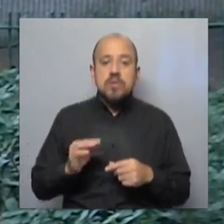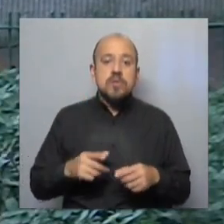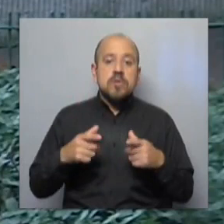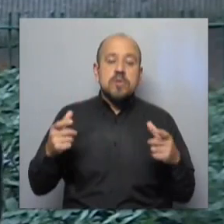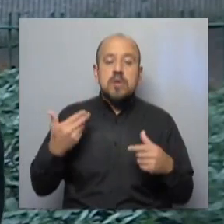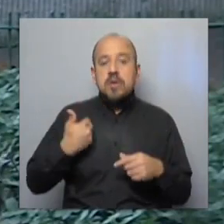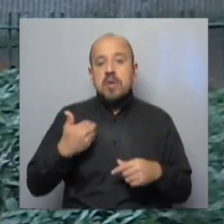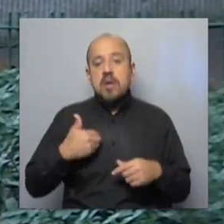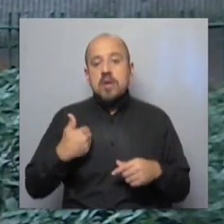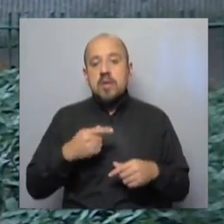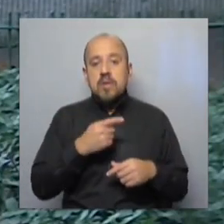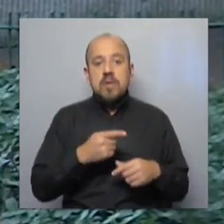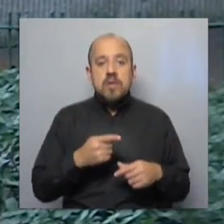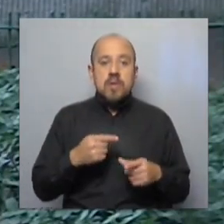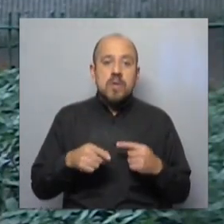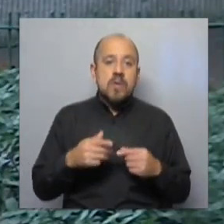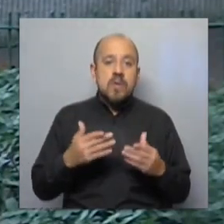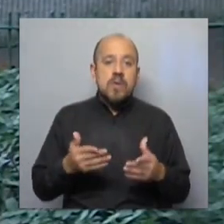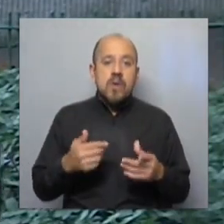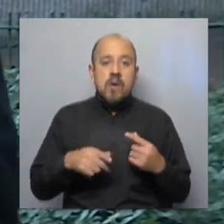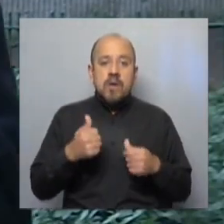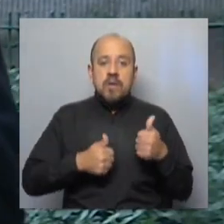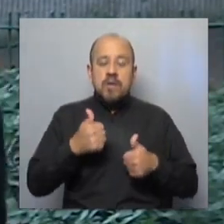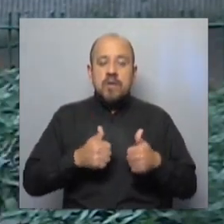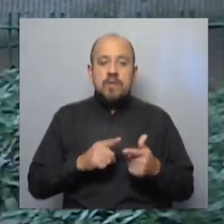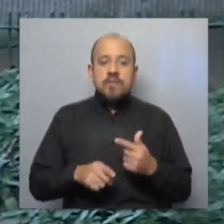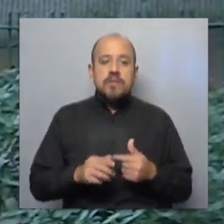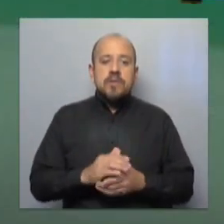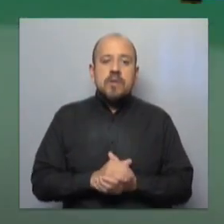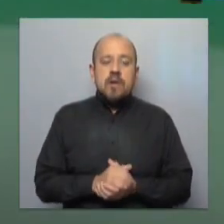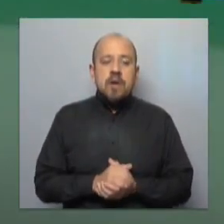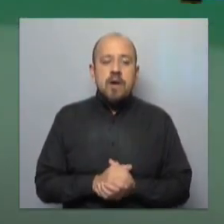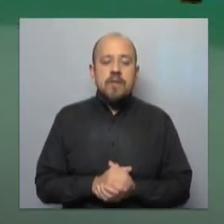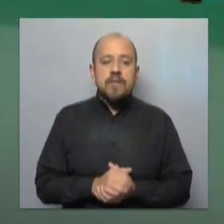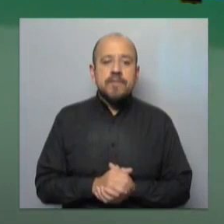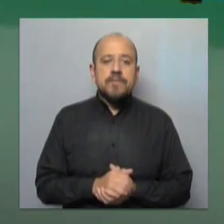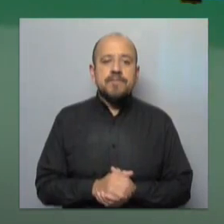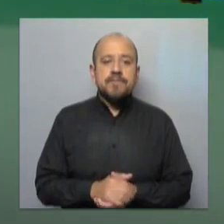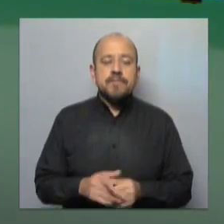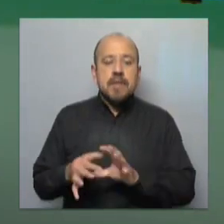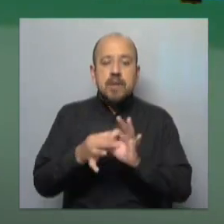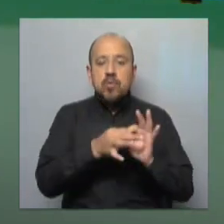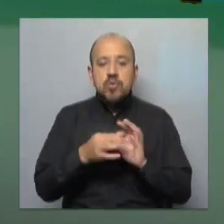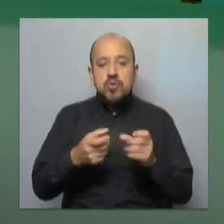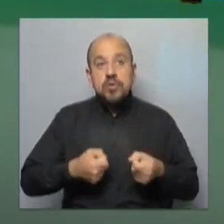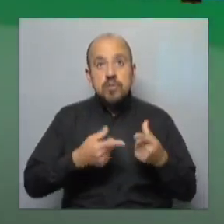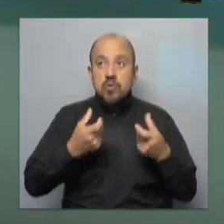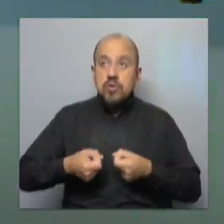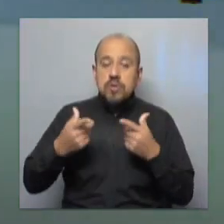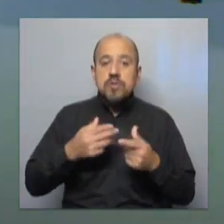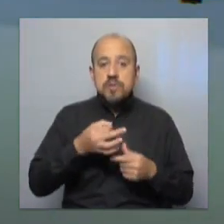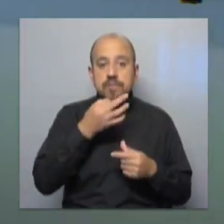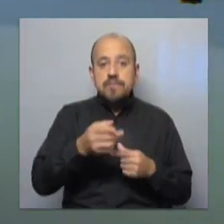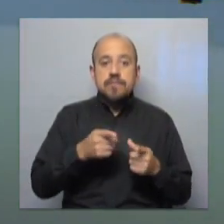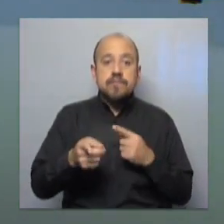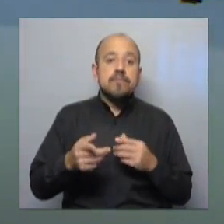argentinas nosotros nos cuesta no cuesta competir desde la unión de exportadores precisamente se dijo